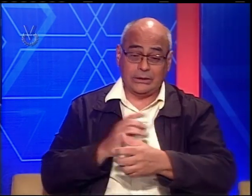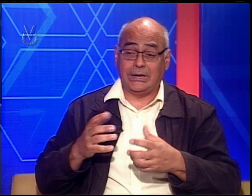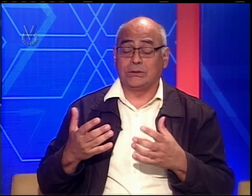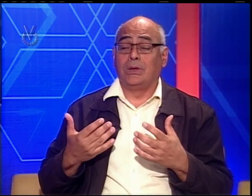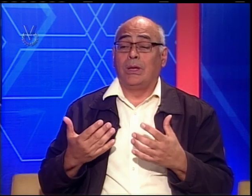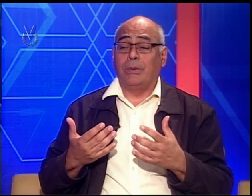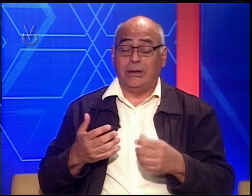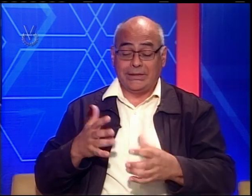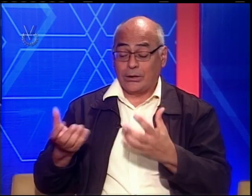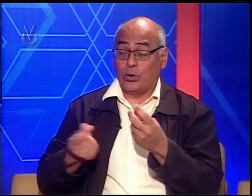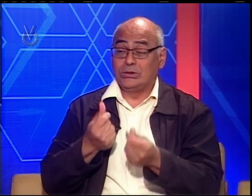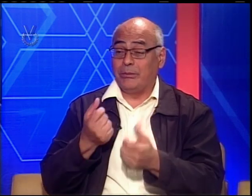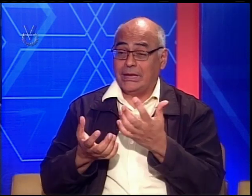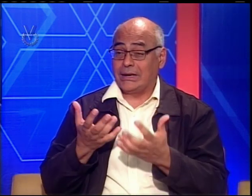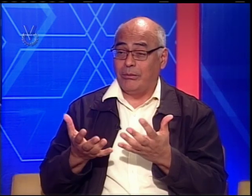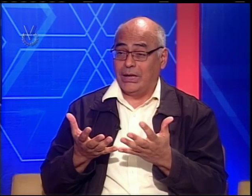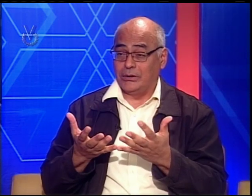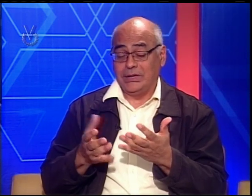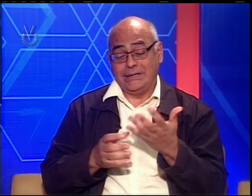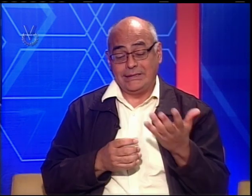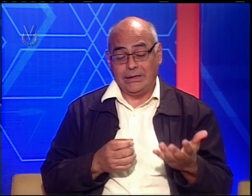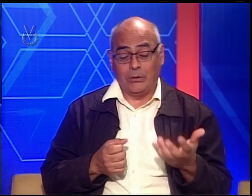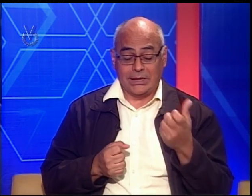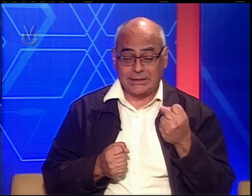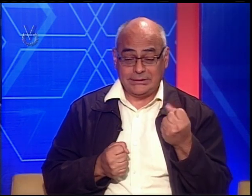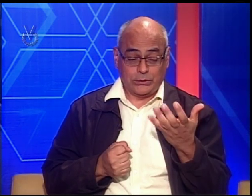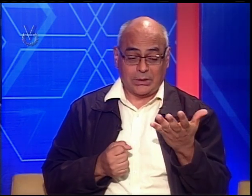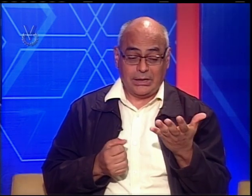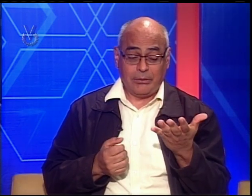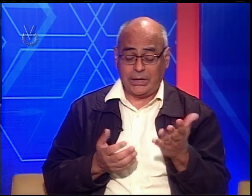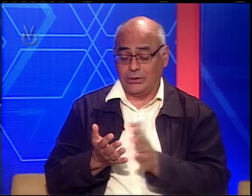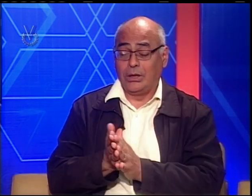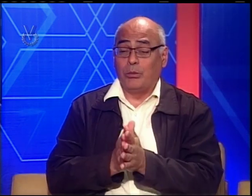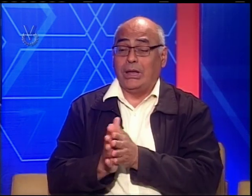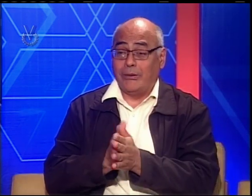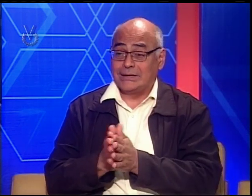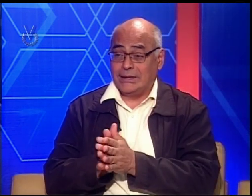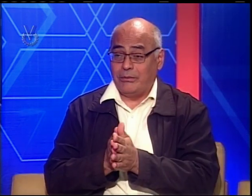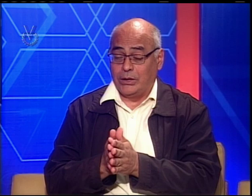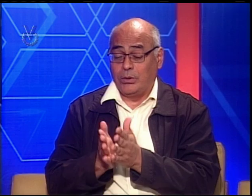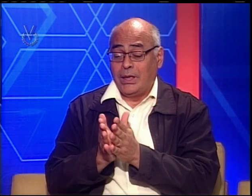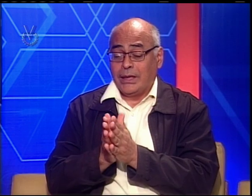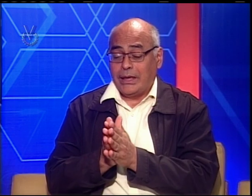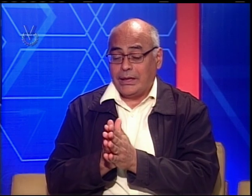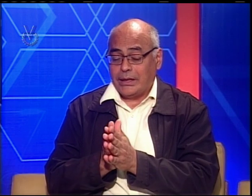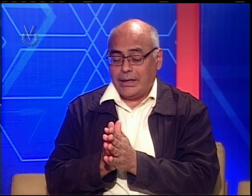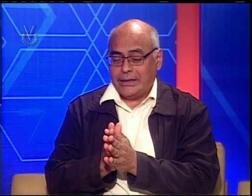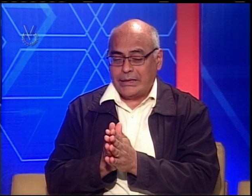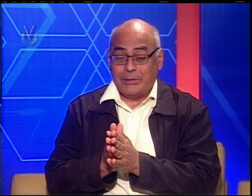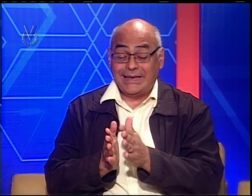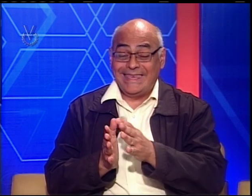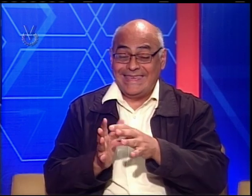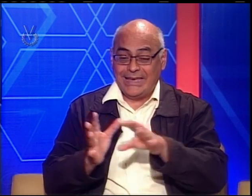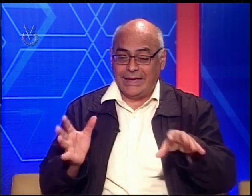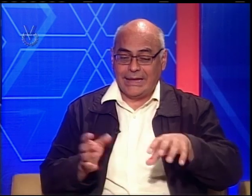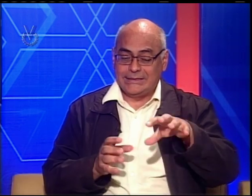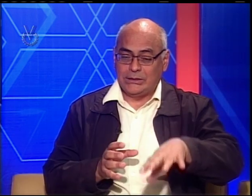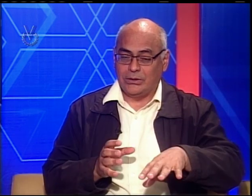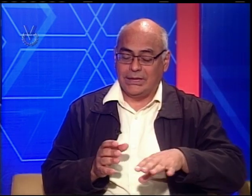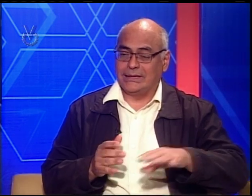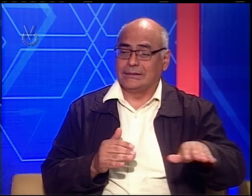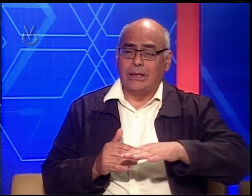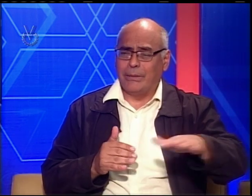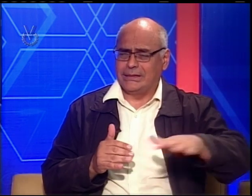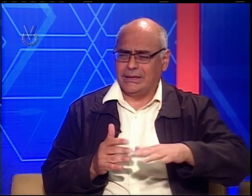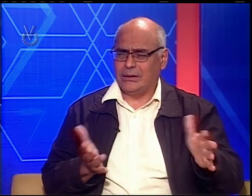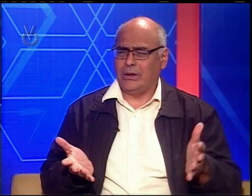interna del antebrazo para evitar contaminar las manos. Y si tocas las manos, pues lavarse las manos. También la higiene en el sitio